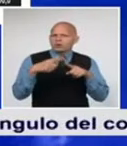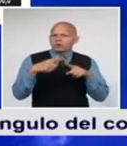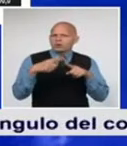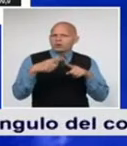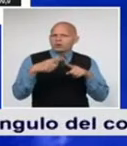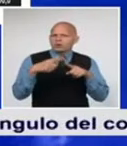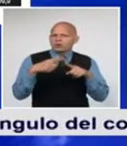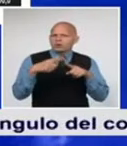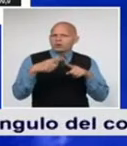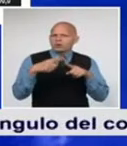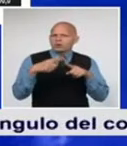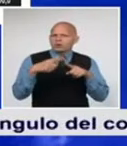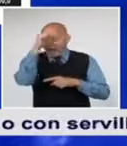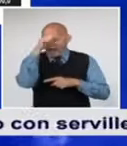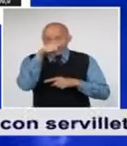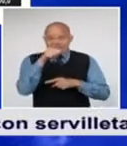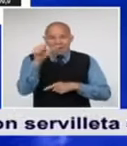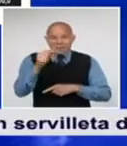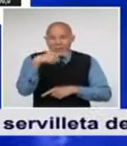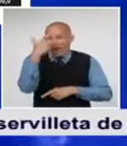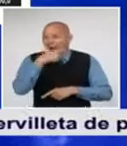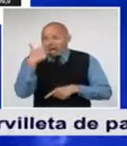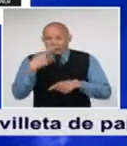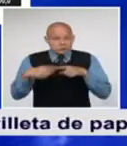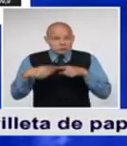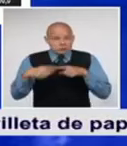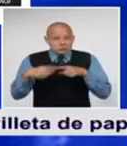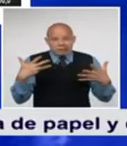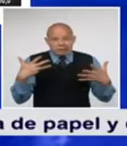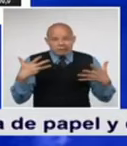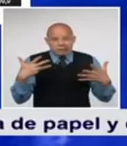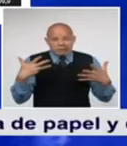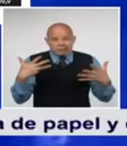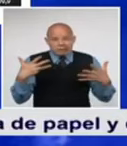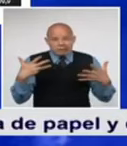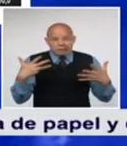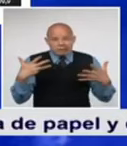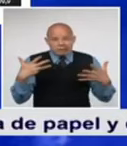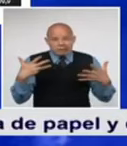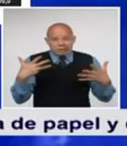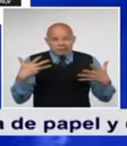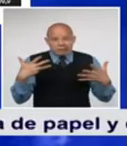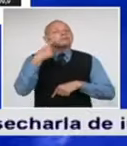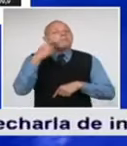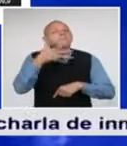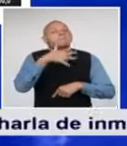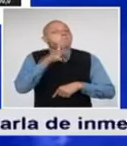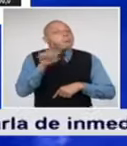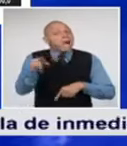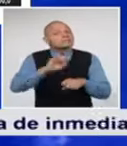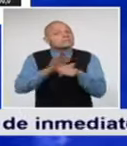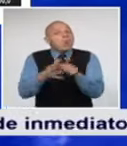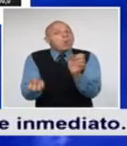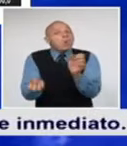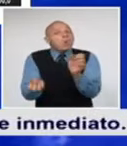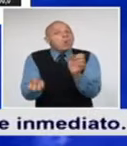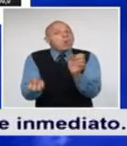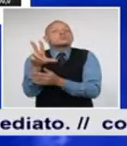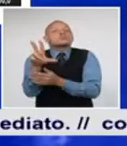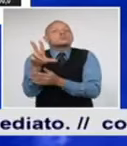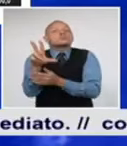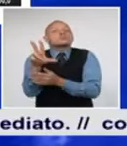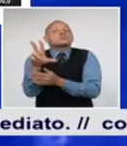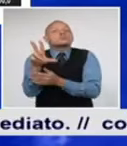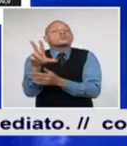la emergencia que está enfrentando. Se habla de la cepa de la India, de una nueva cepa que tal vez esté incidiendo en